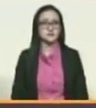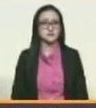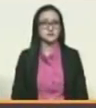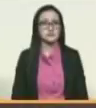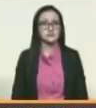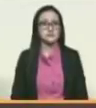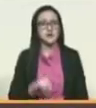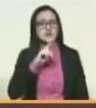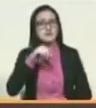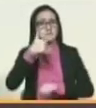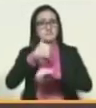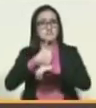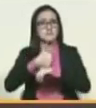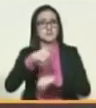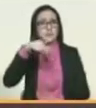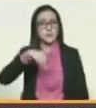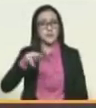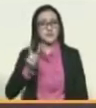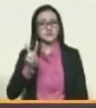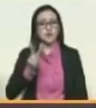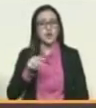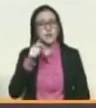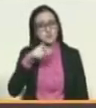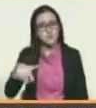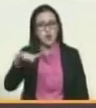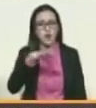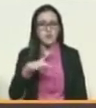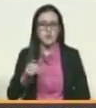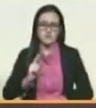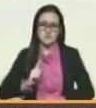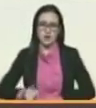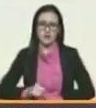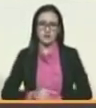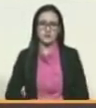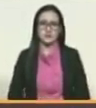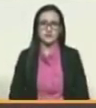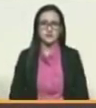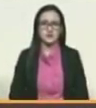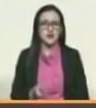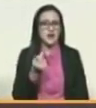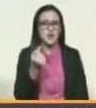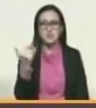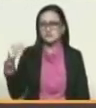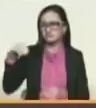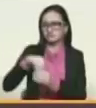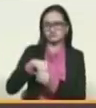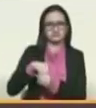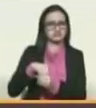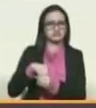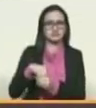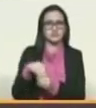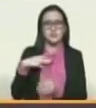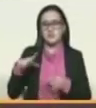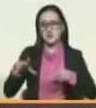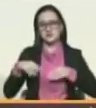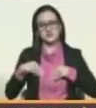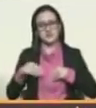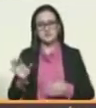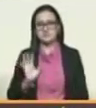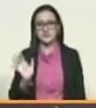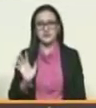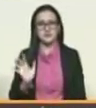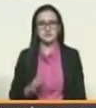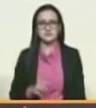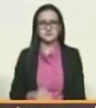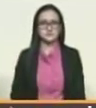rige en Venezuela? El poder público nacional, la soberanía, la autodeterminación. Ningún tipo de intervención ni de injerencismo tiene cabida